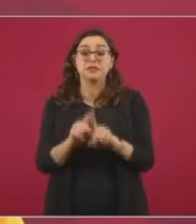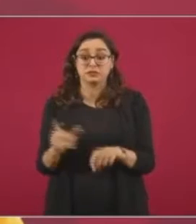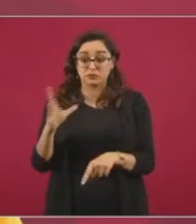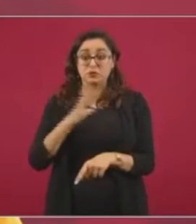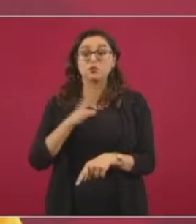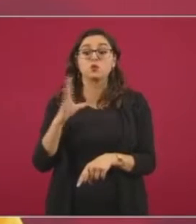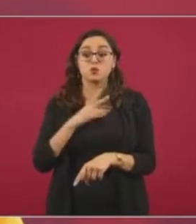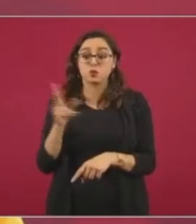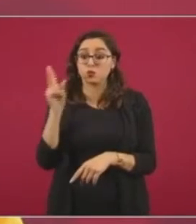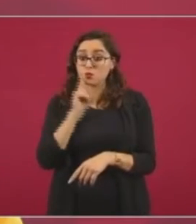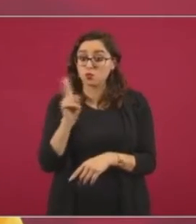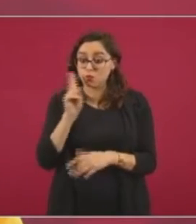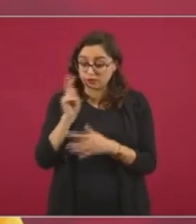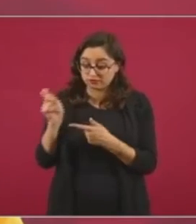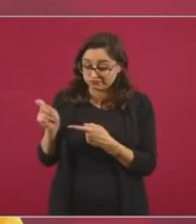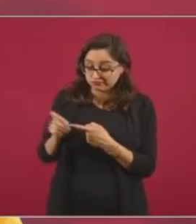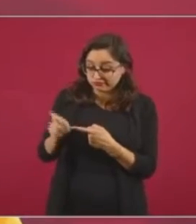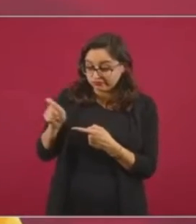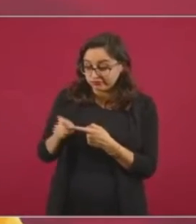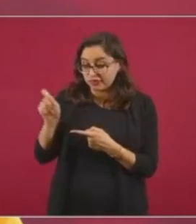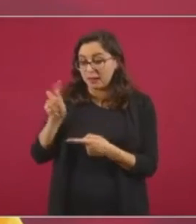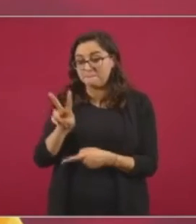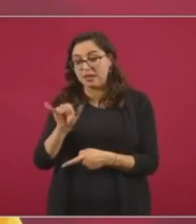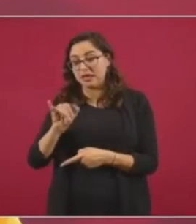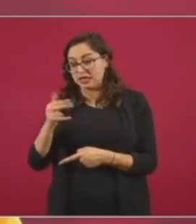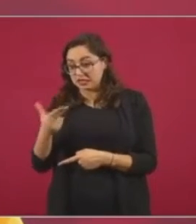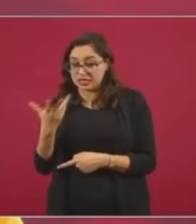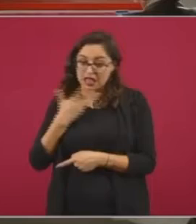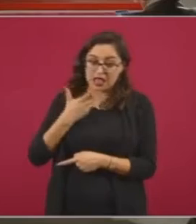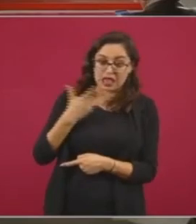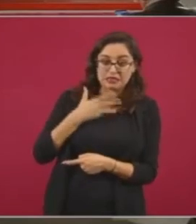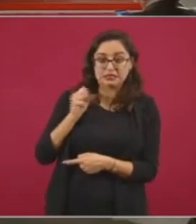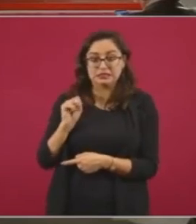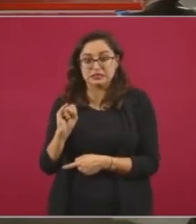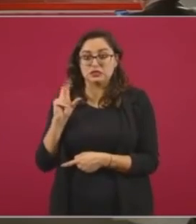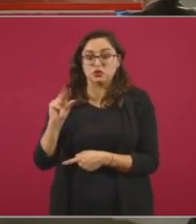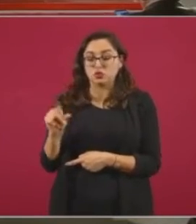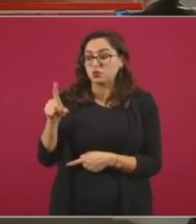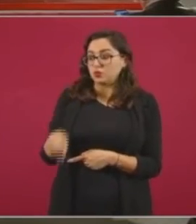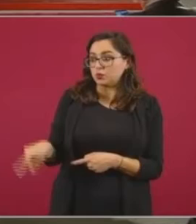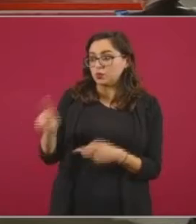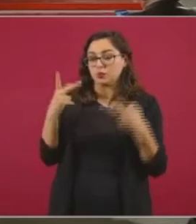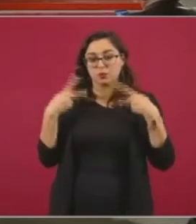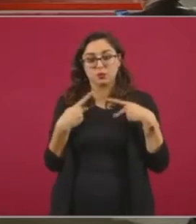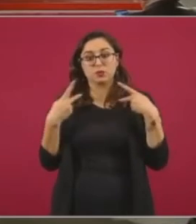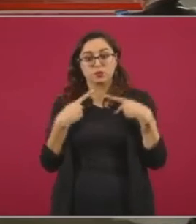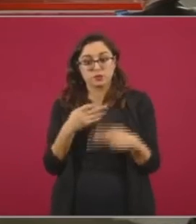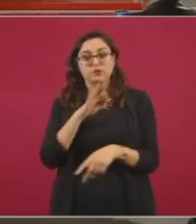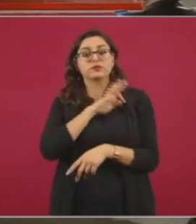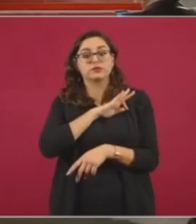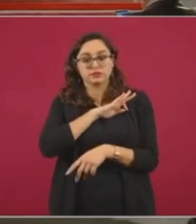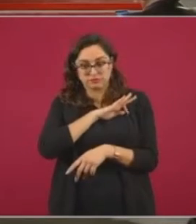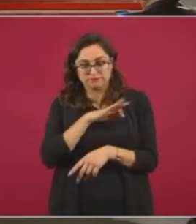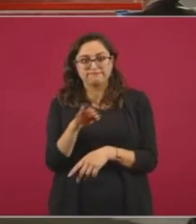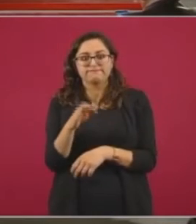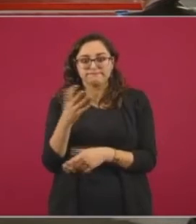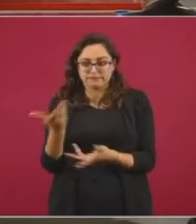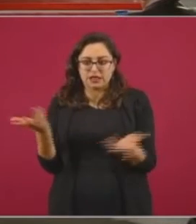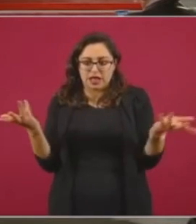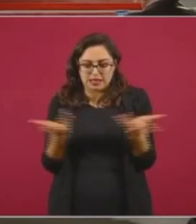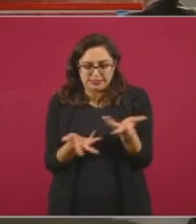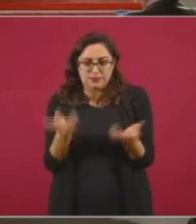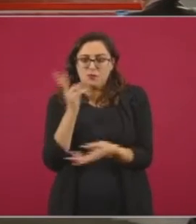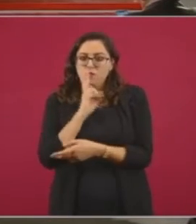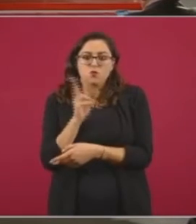del VIH en la región, ofreciendo a los beneficiarios la posibilidad de realizar una prueba de detección en